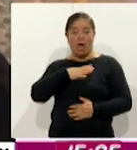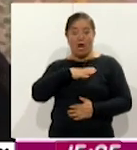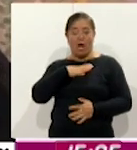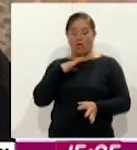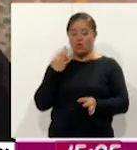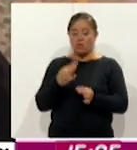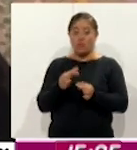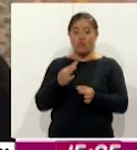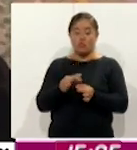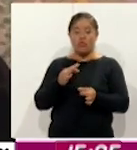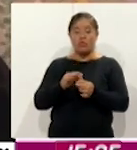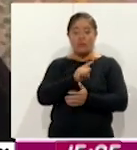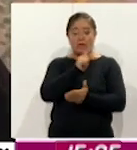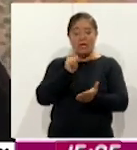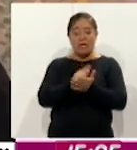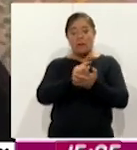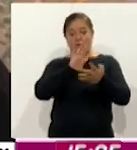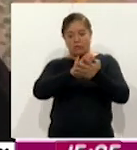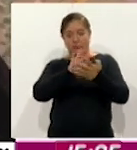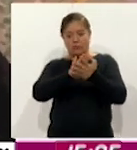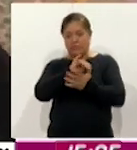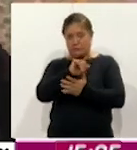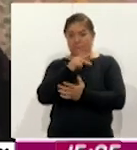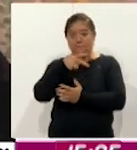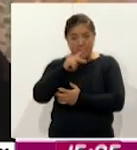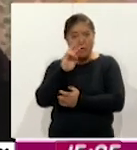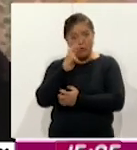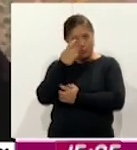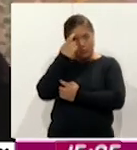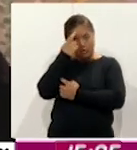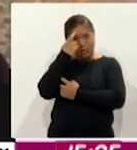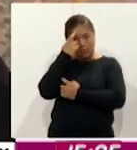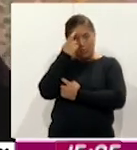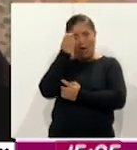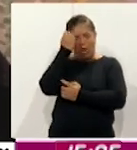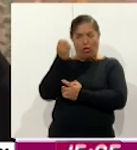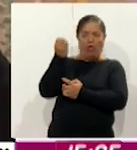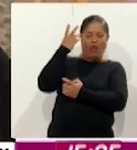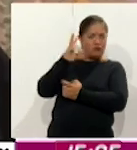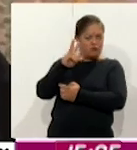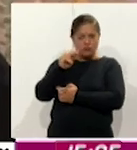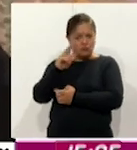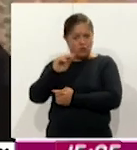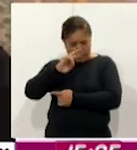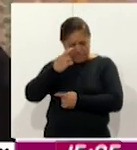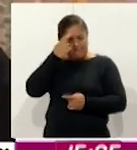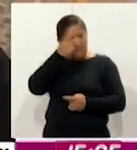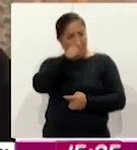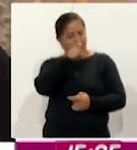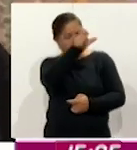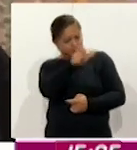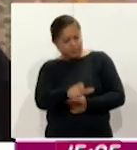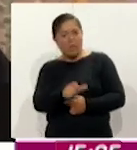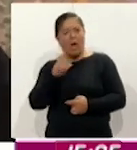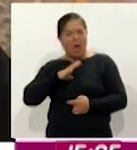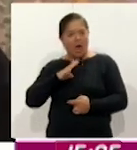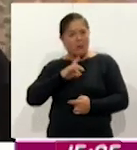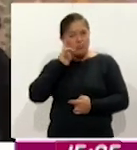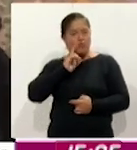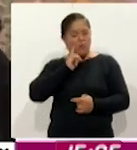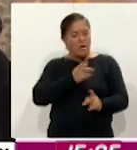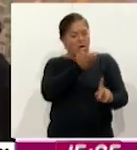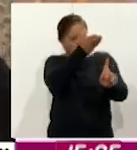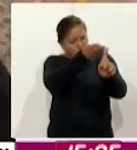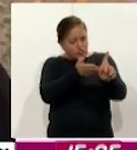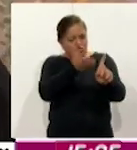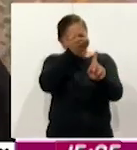cumplir con la ley de ejecución penal, pero no olvidando que ellas son mujeres, que son seres humanos y que